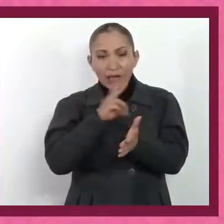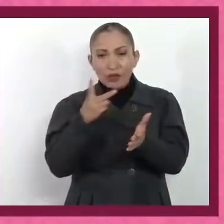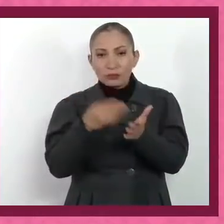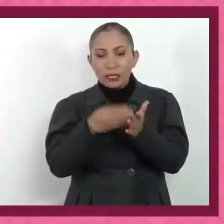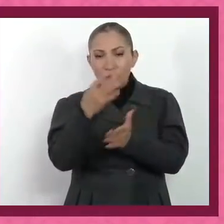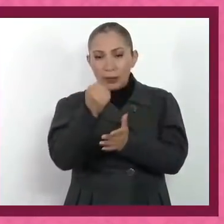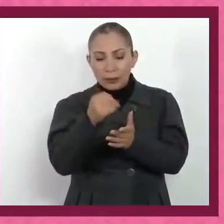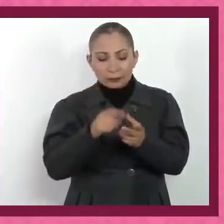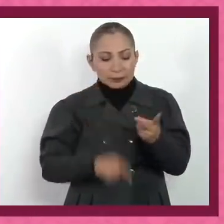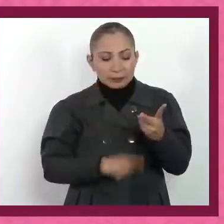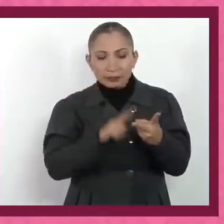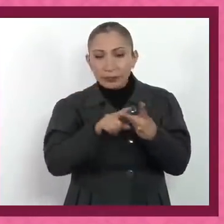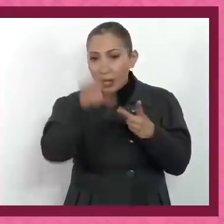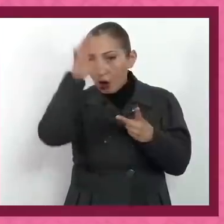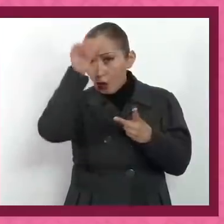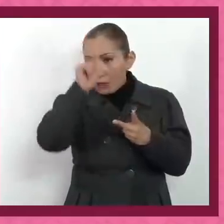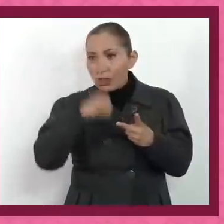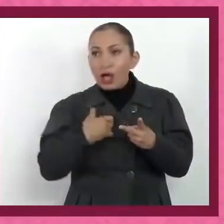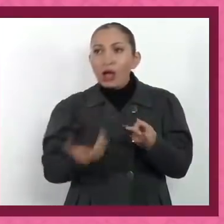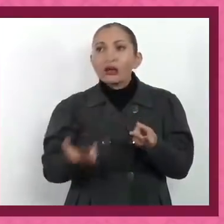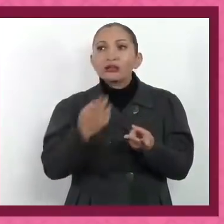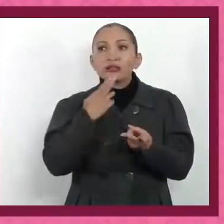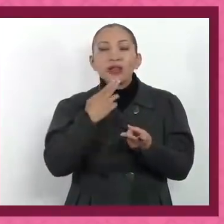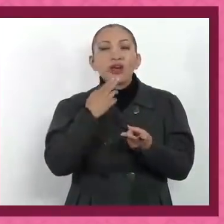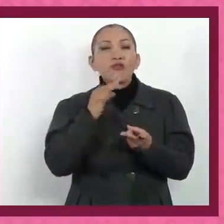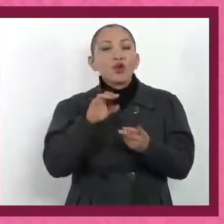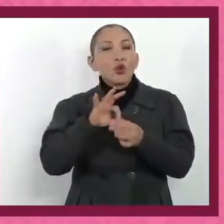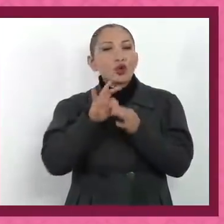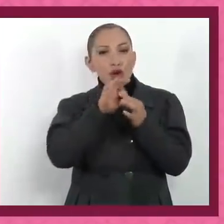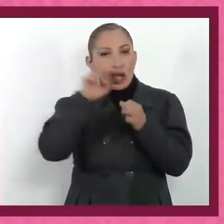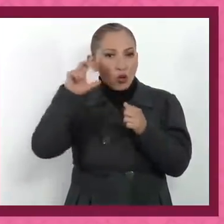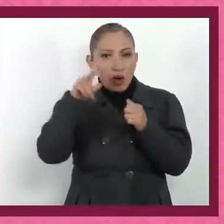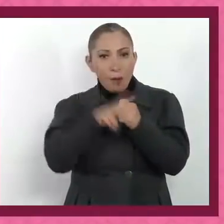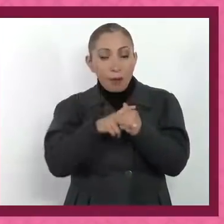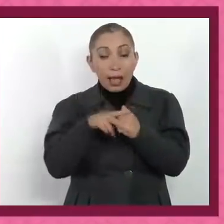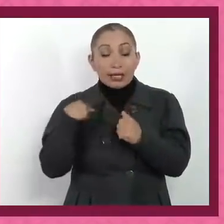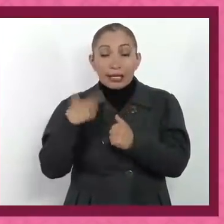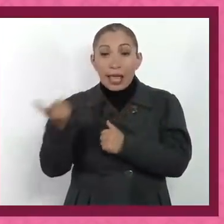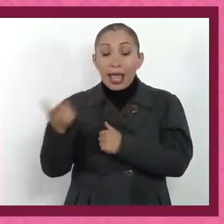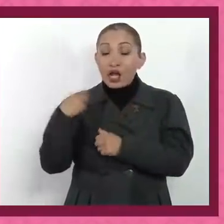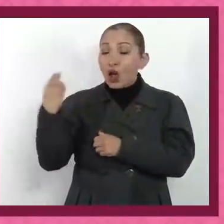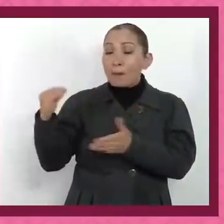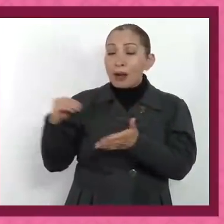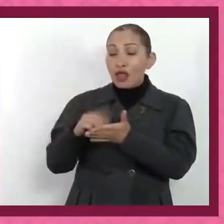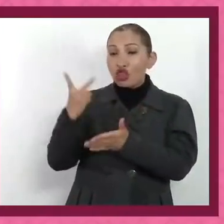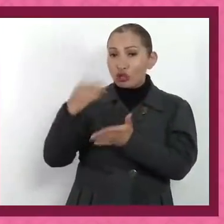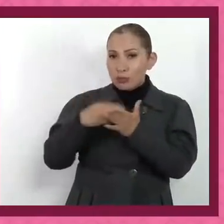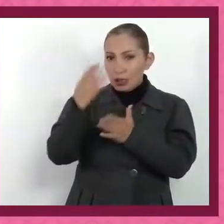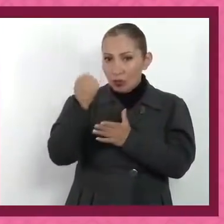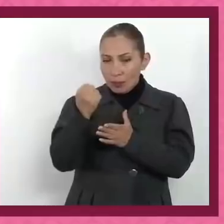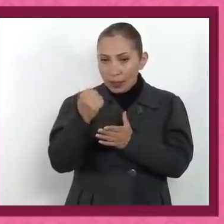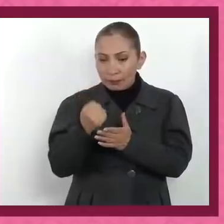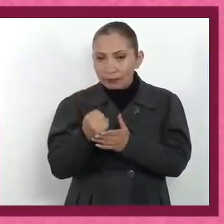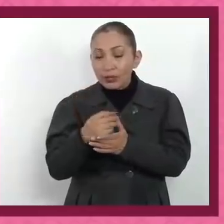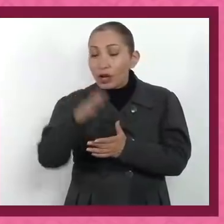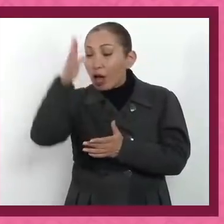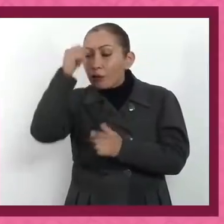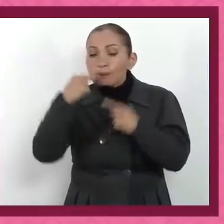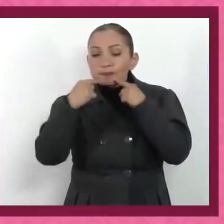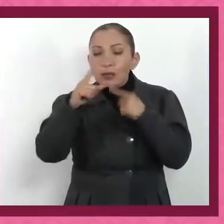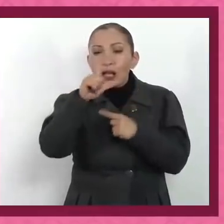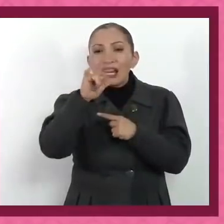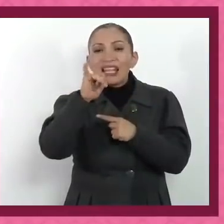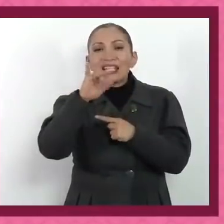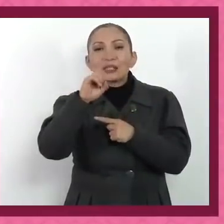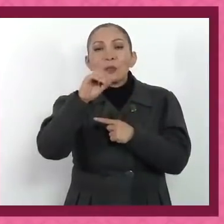2009. El Tratado de Funcionamiento de la Unión Europea, que adquirió este nombre en 2009, con el Tratado de